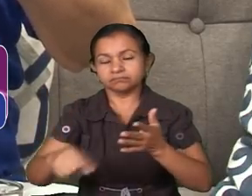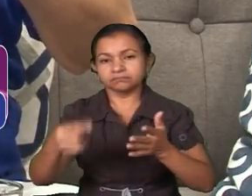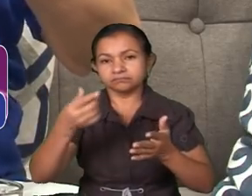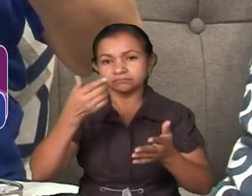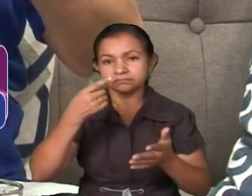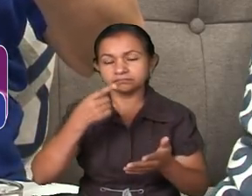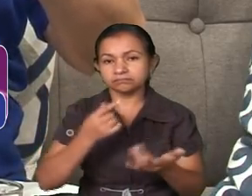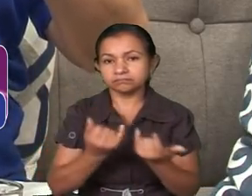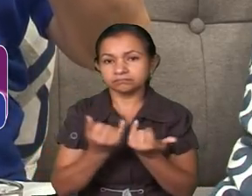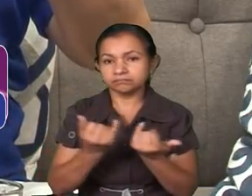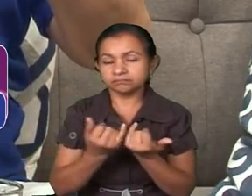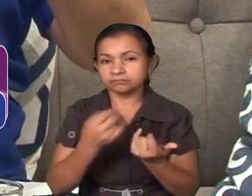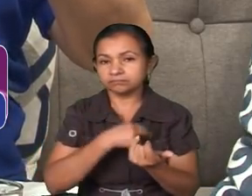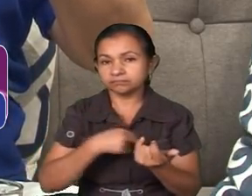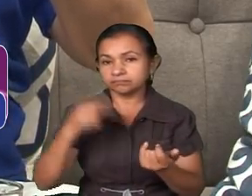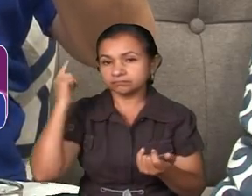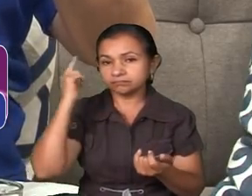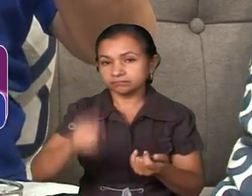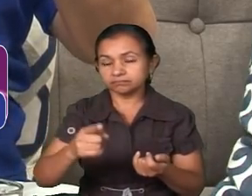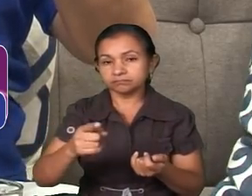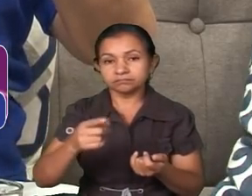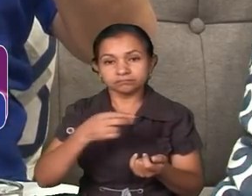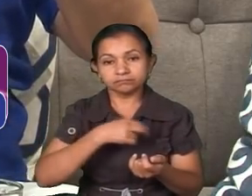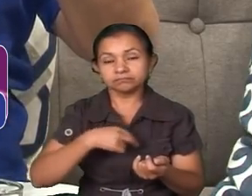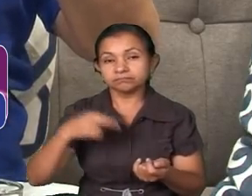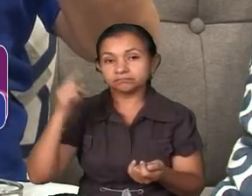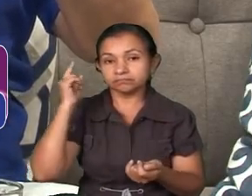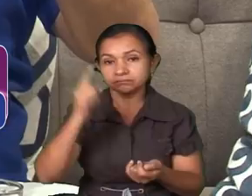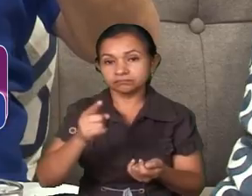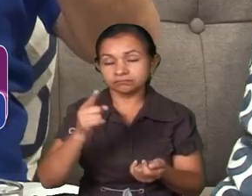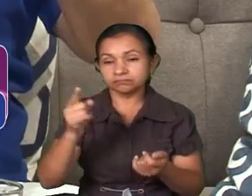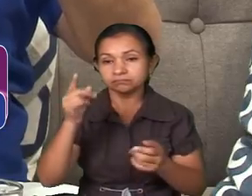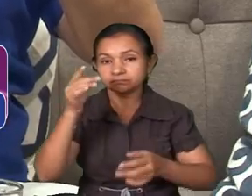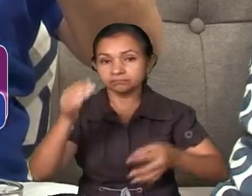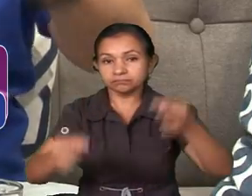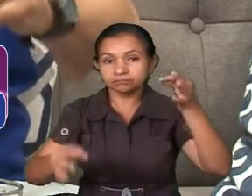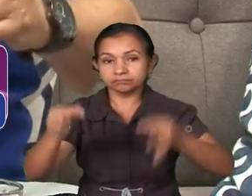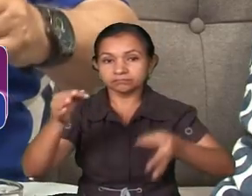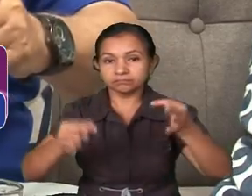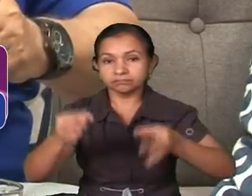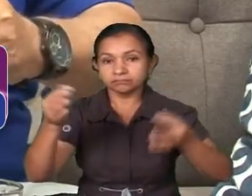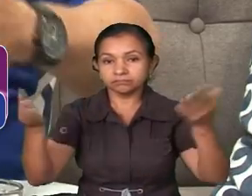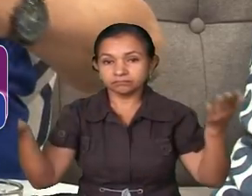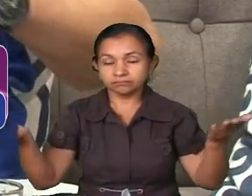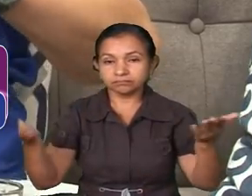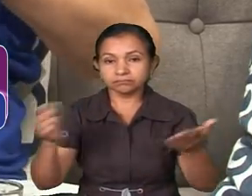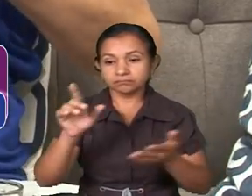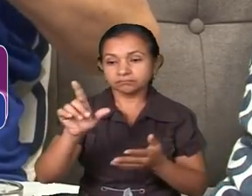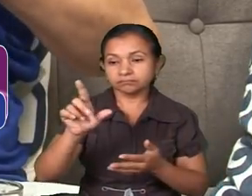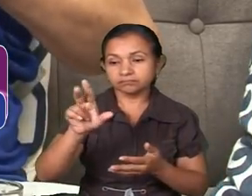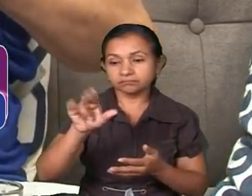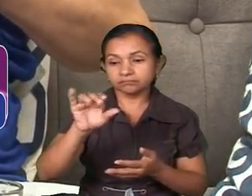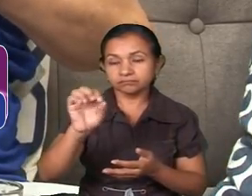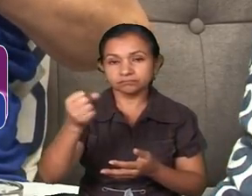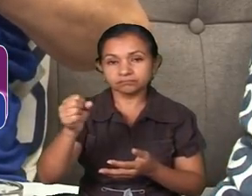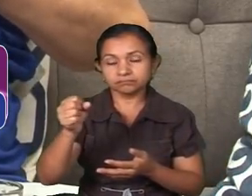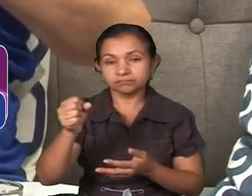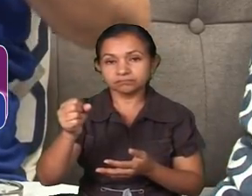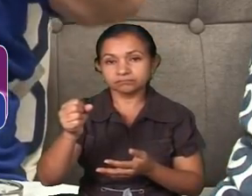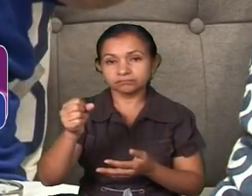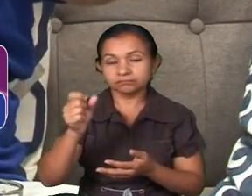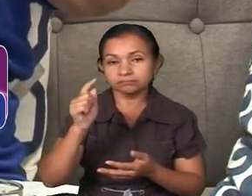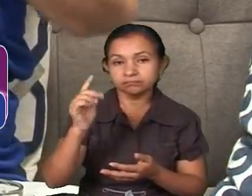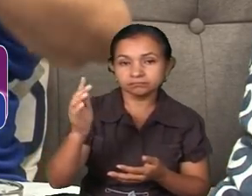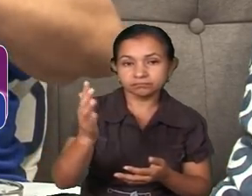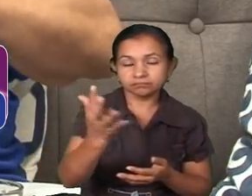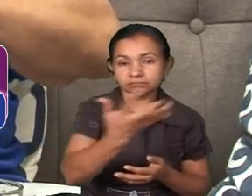Eso debía ser una acusación, motivo de acusación ante los tribunales de justicia. Luis Mora maldiciéndonos hasta